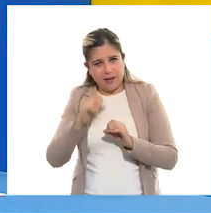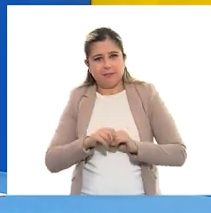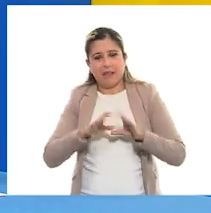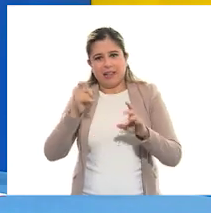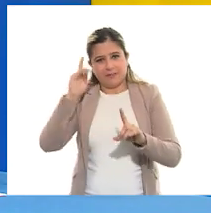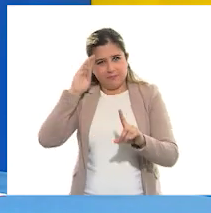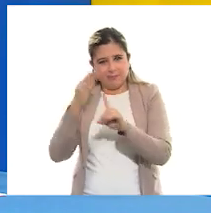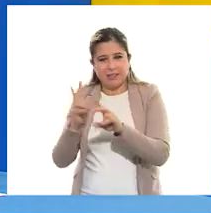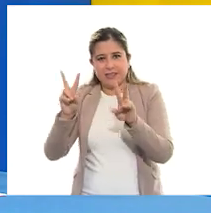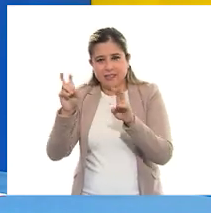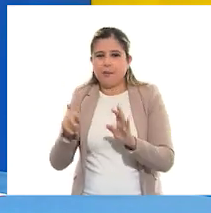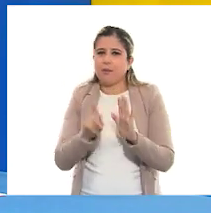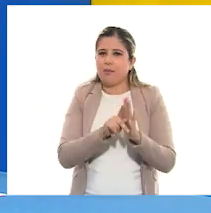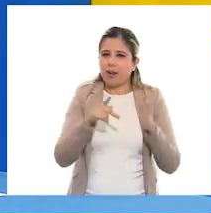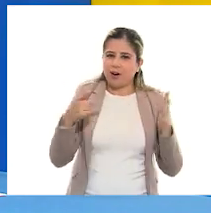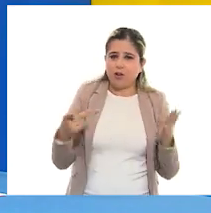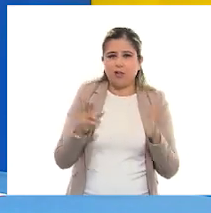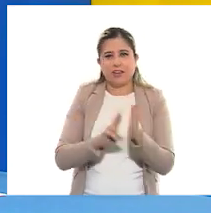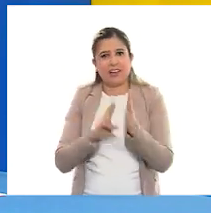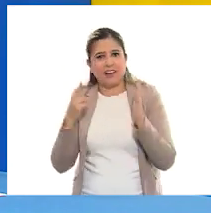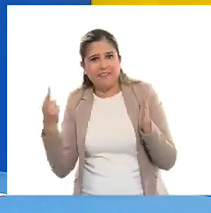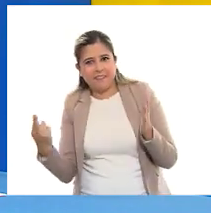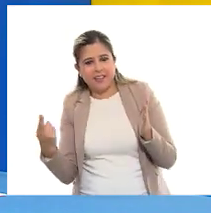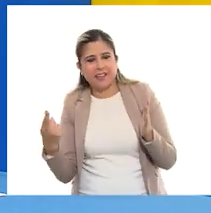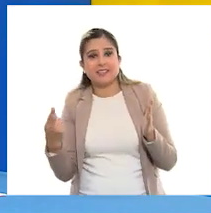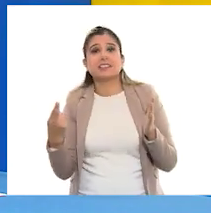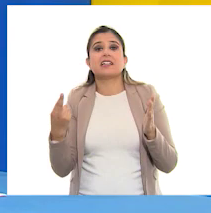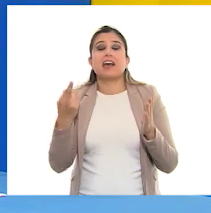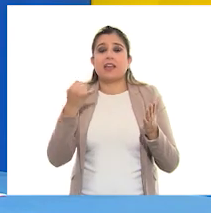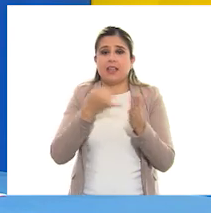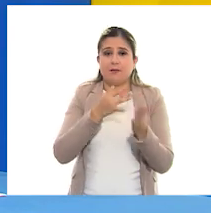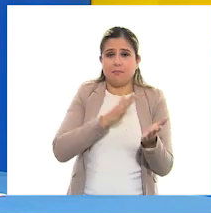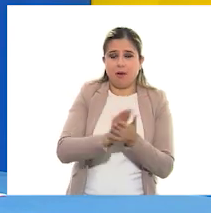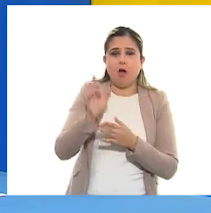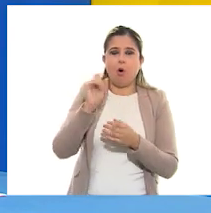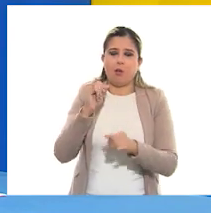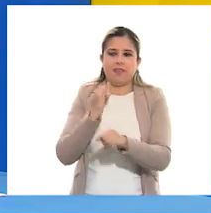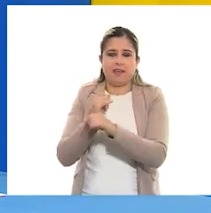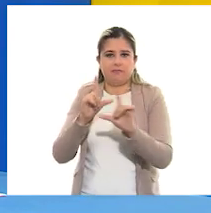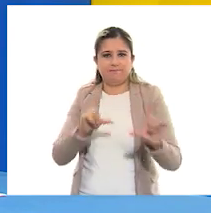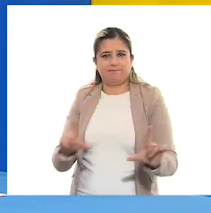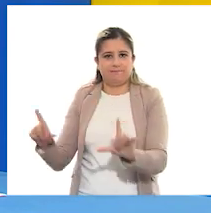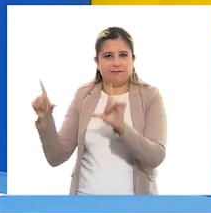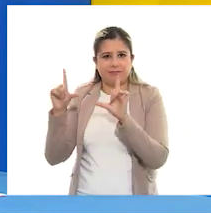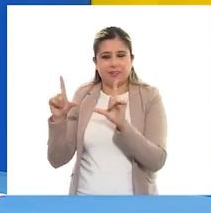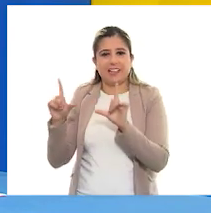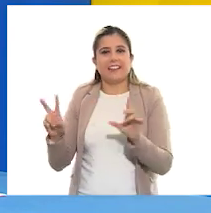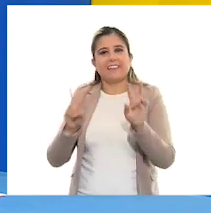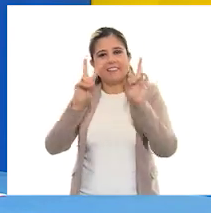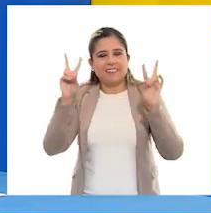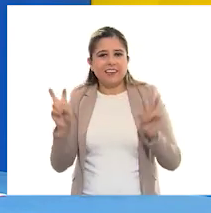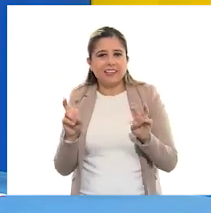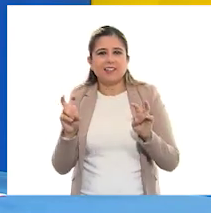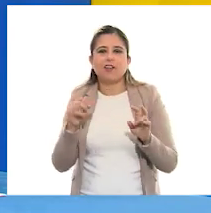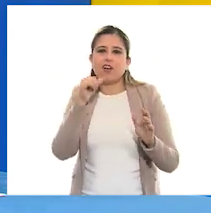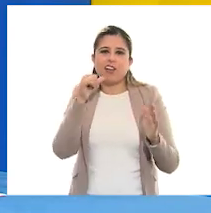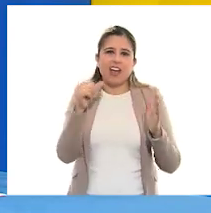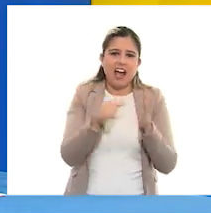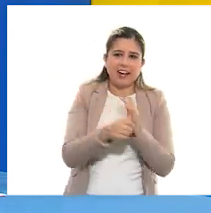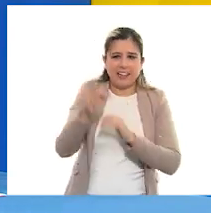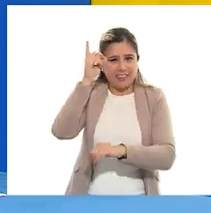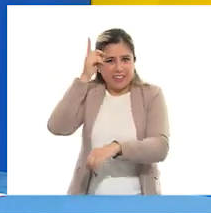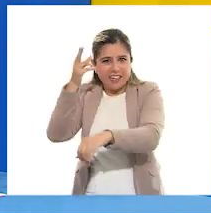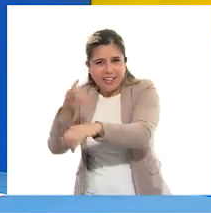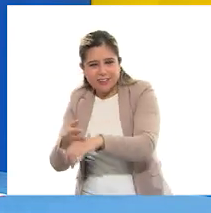fin, en periódicos y revistas, impresos o digitales, que llevan títulos como Cartas al